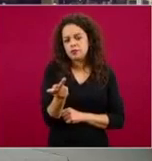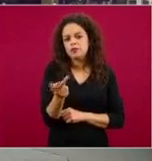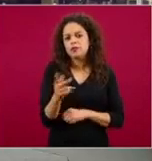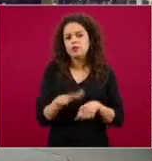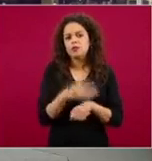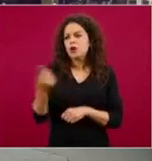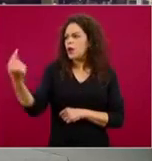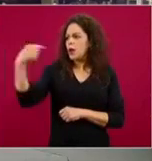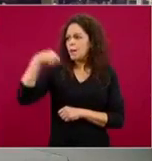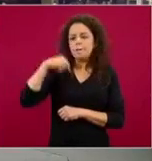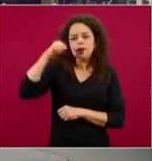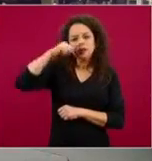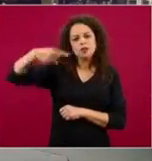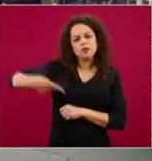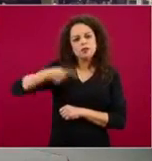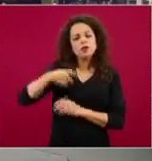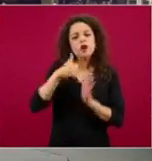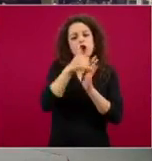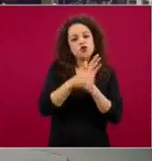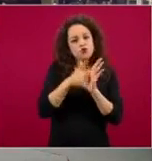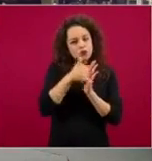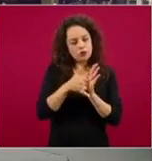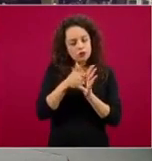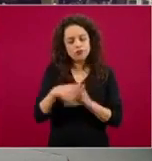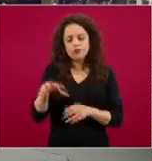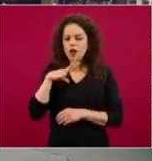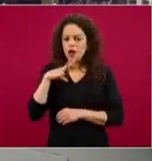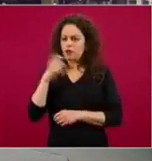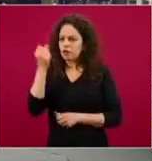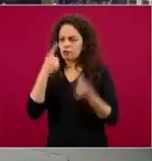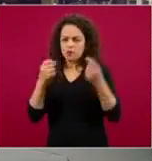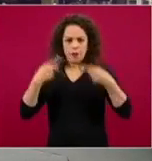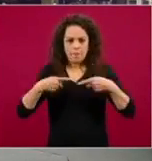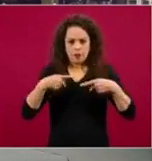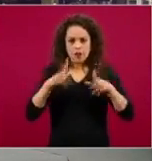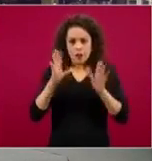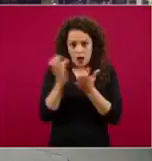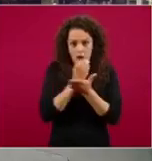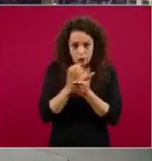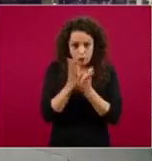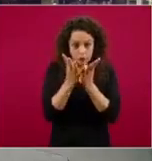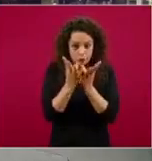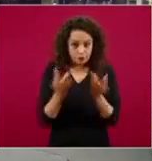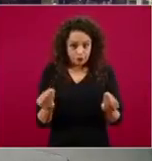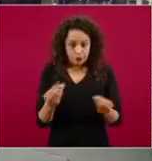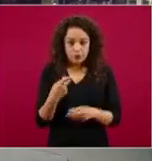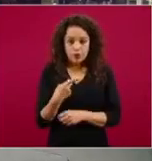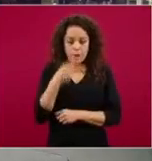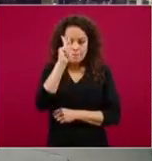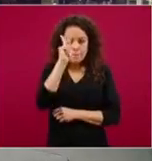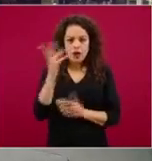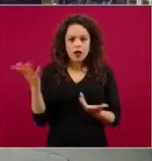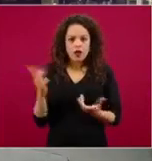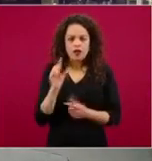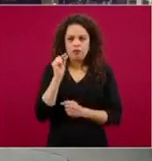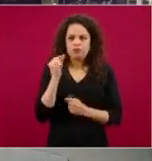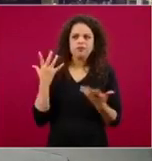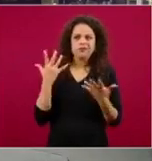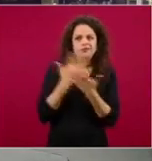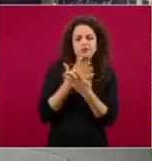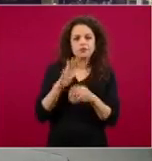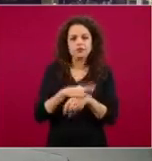canal de YouTube. Hay gente que se está recuperando, pero están un poquito desconcertados porque no saben cómo tener